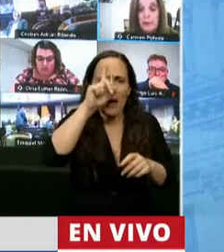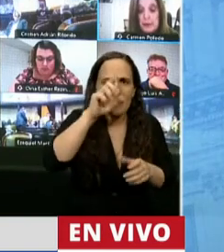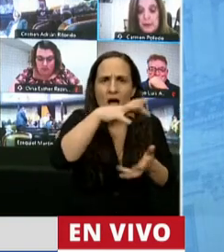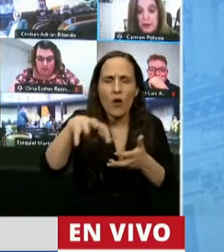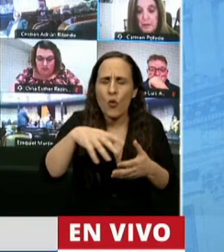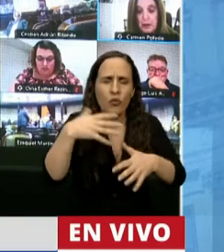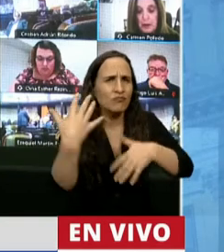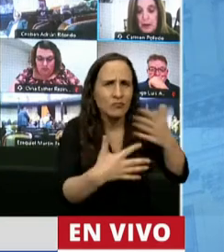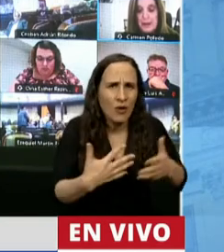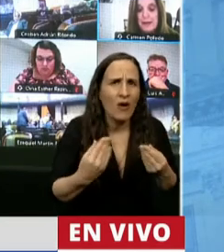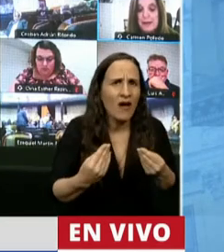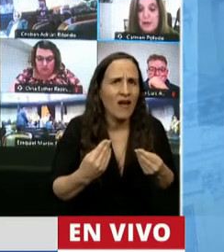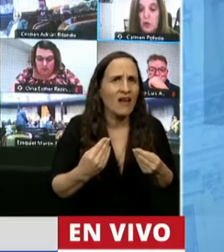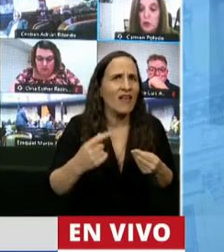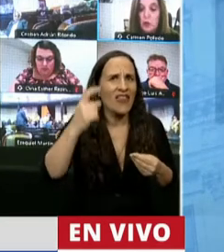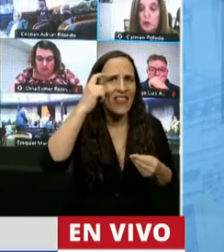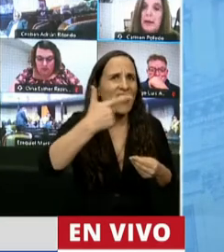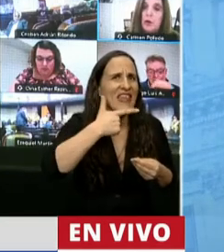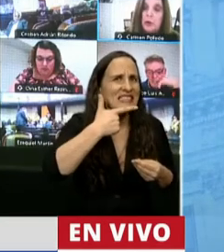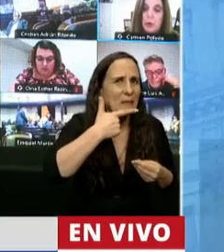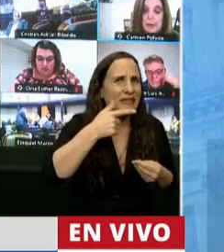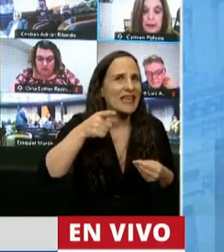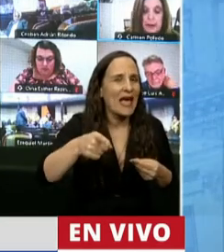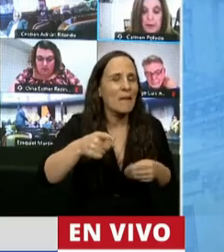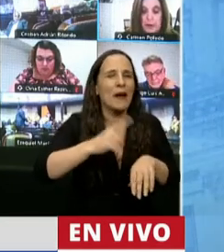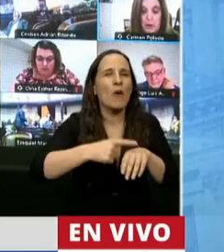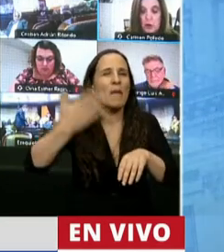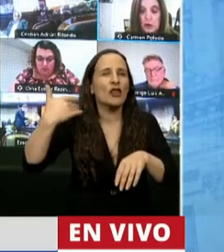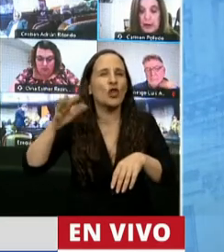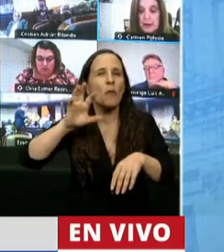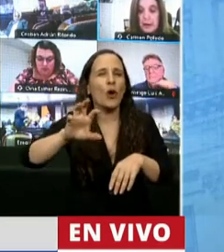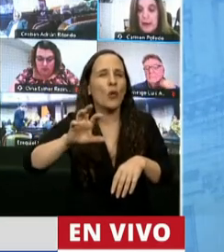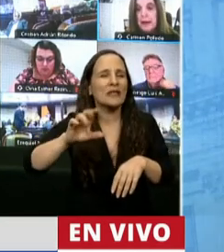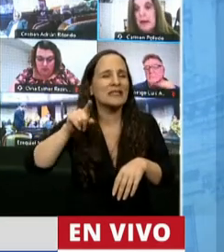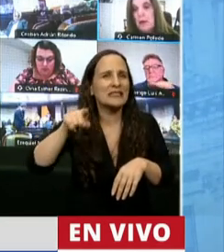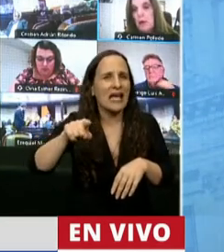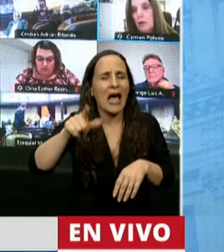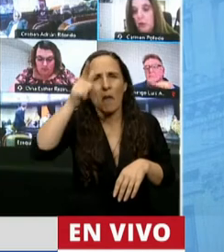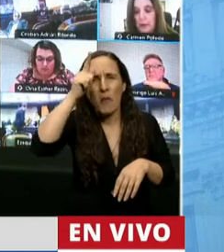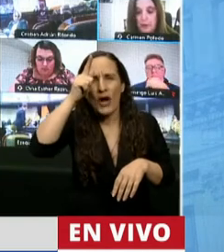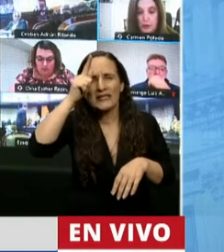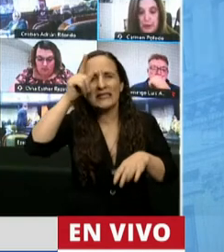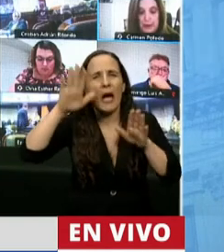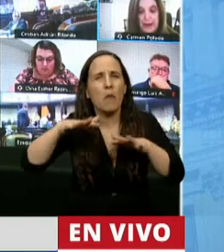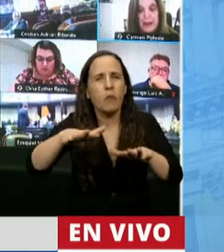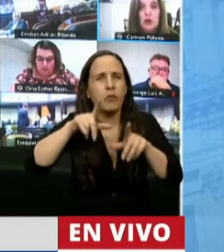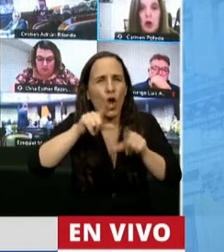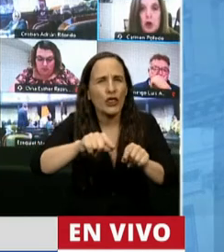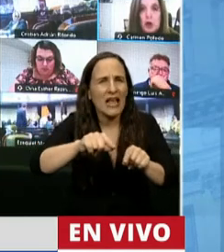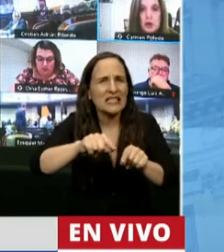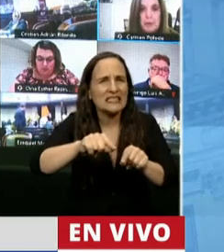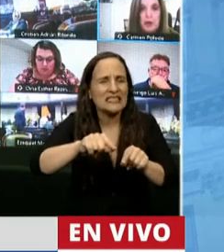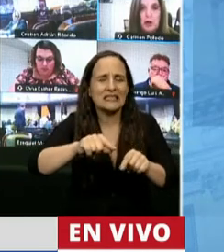septiembre, se desató un justo reclamo de los policías de la provincia de Buenos Aires que derivó en una forma de protesta que todos,